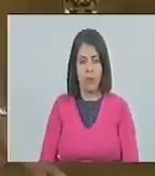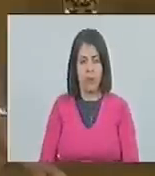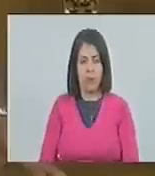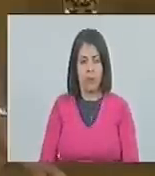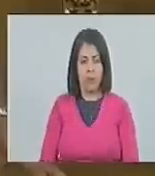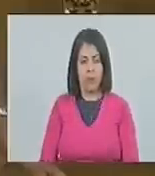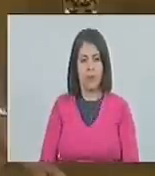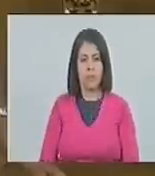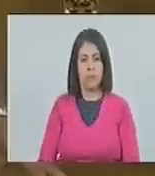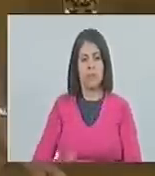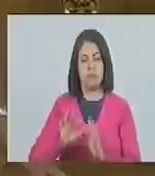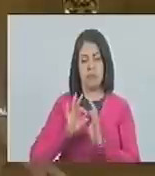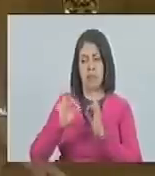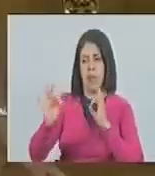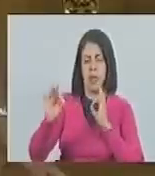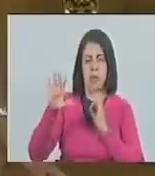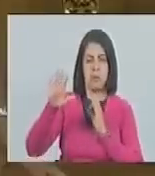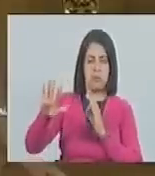prácticamente sellado,